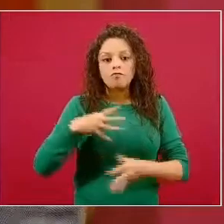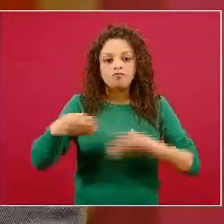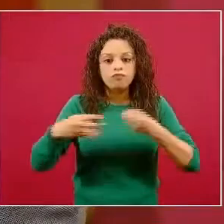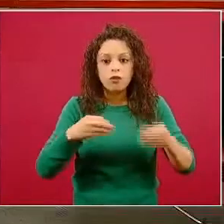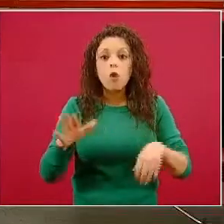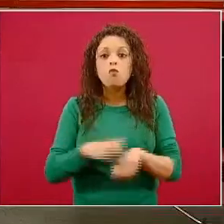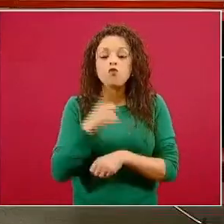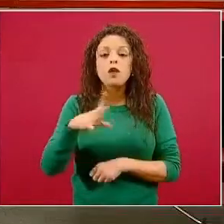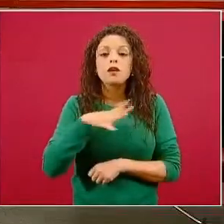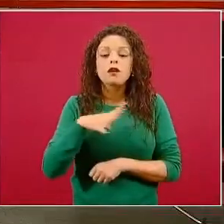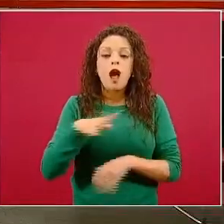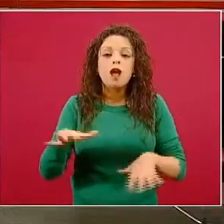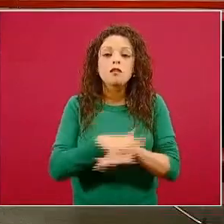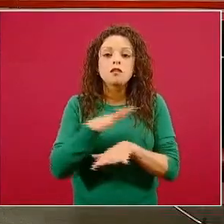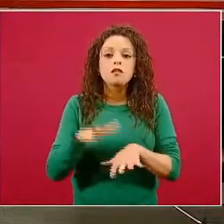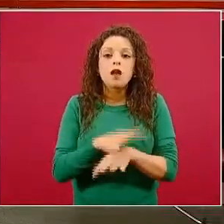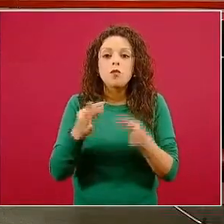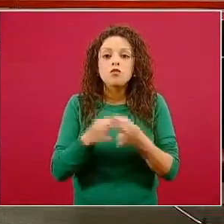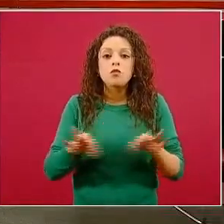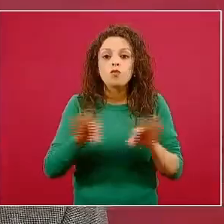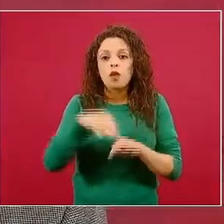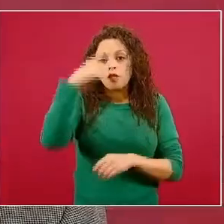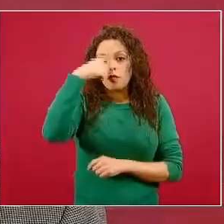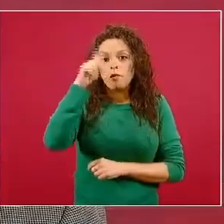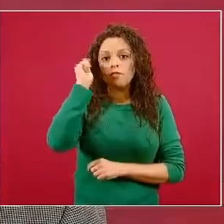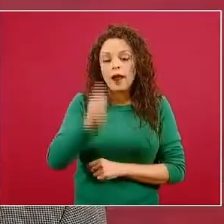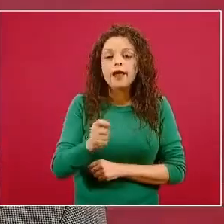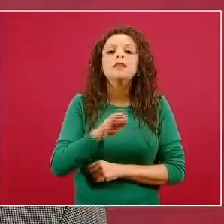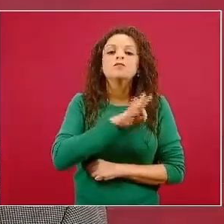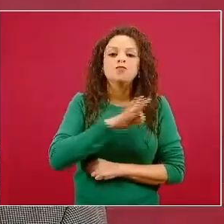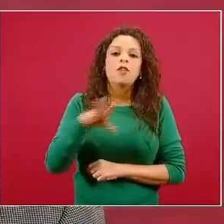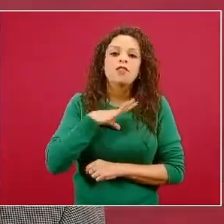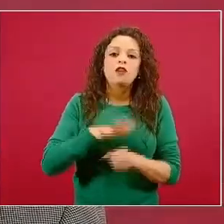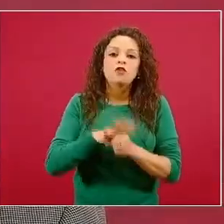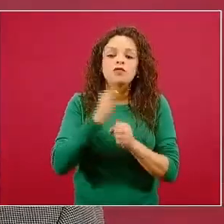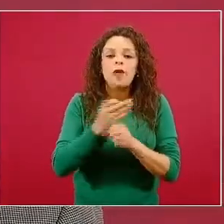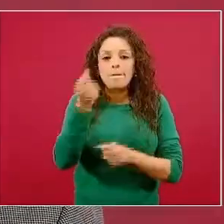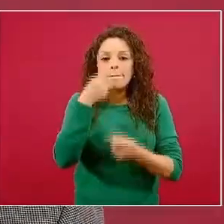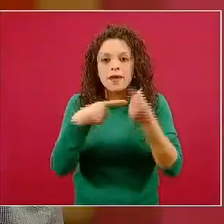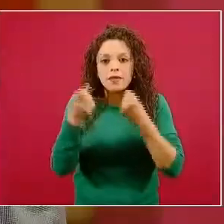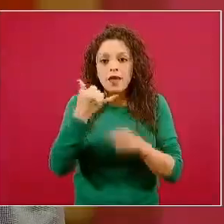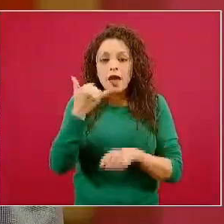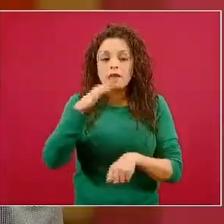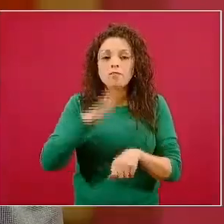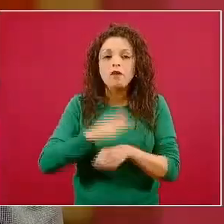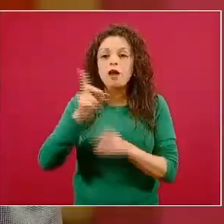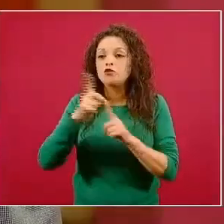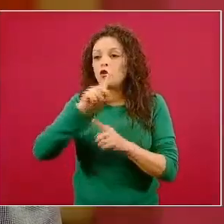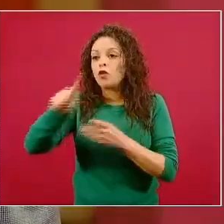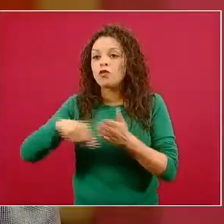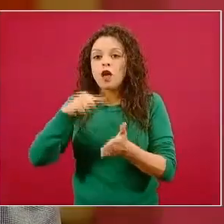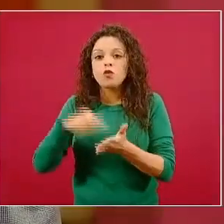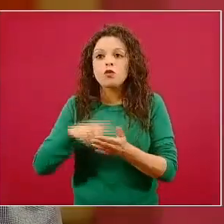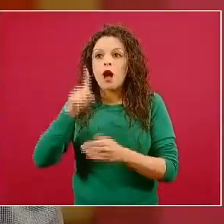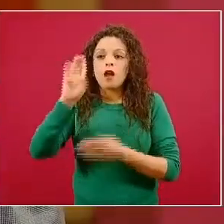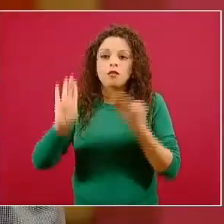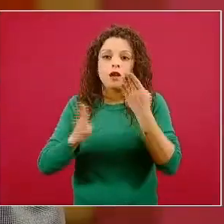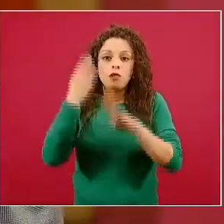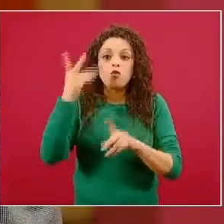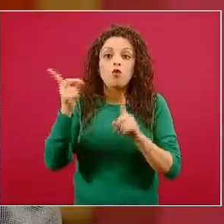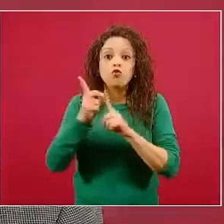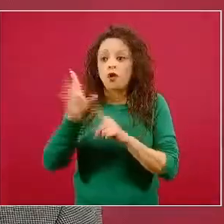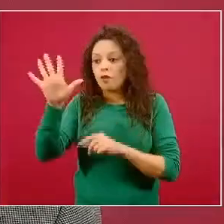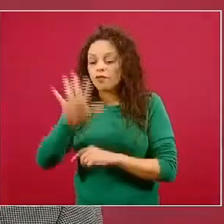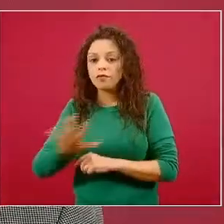lograron cambios importantes en el acceso a medicamentos, principalmente en zonas del mundo, el continente africano, donde